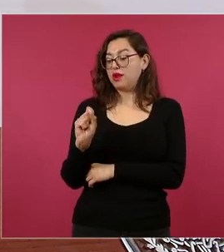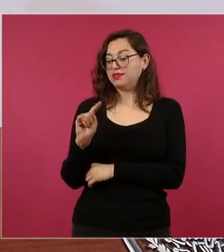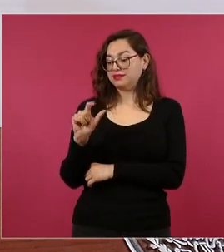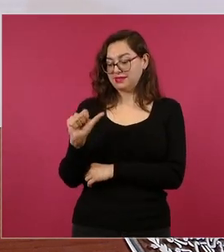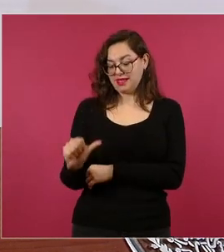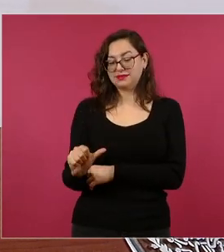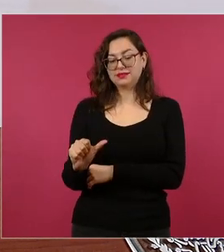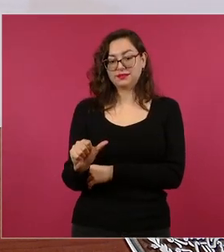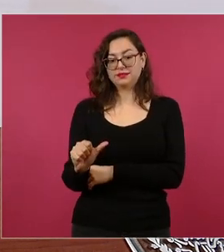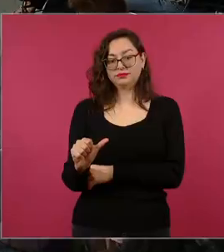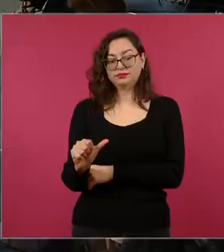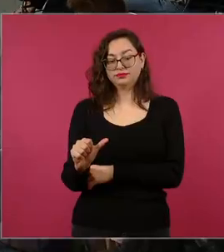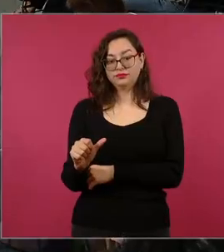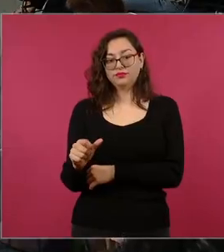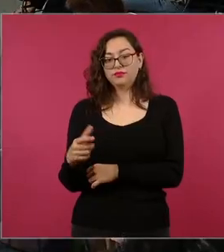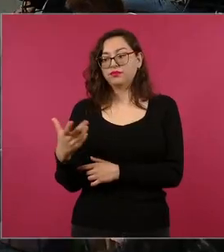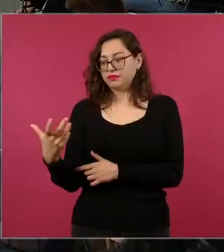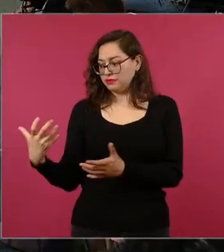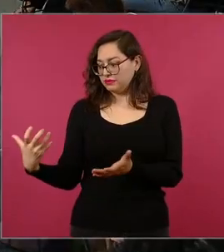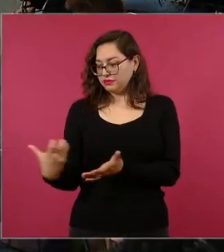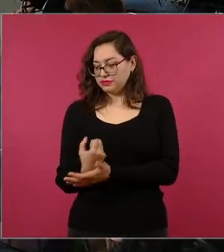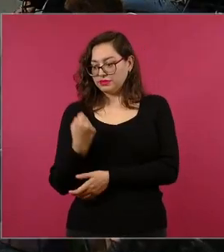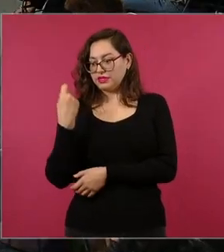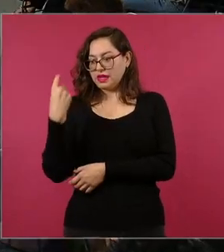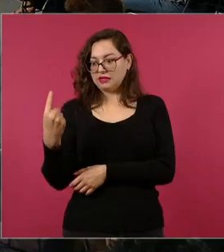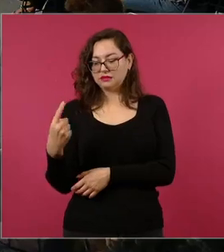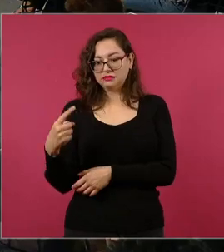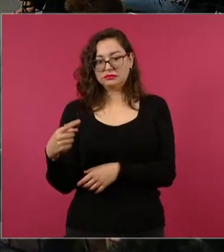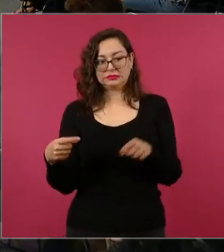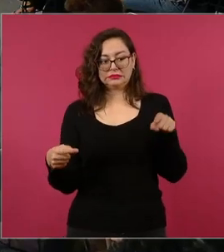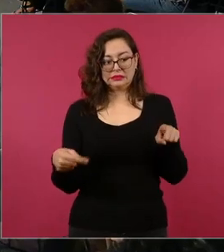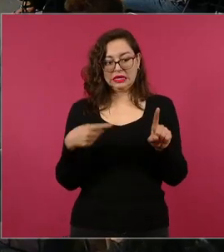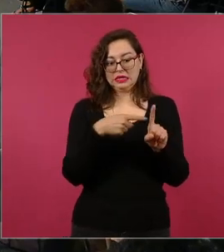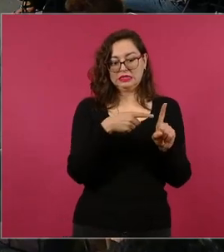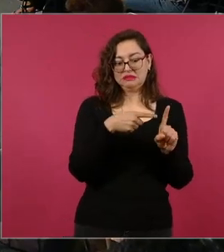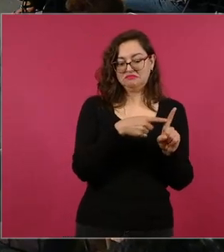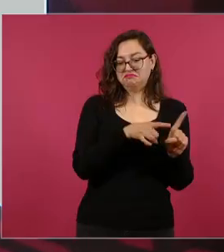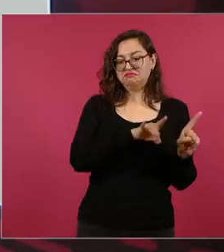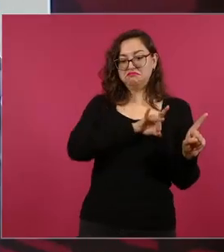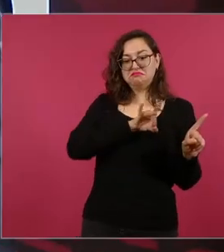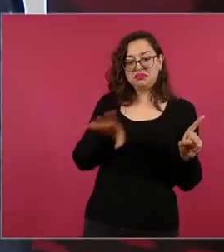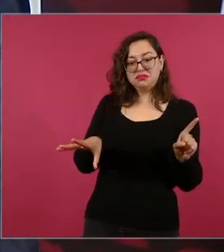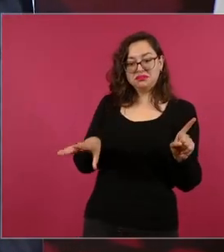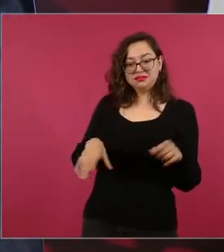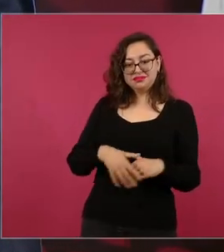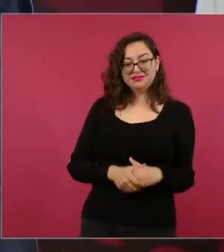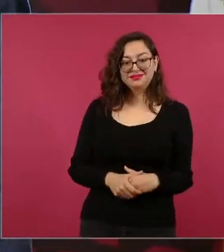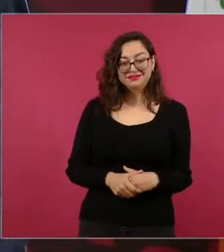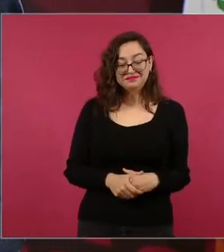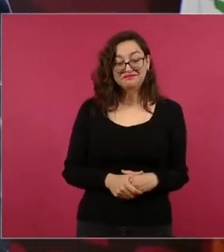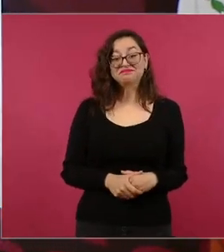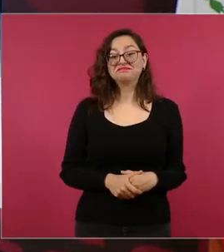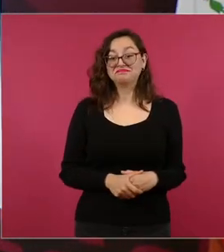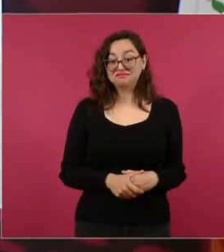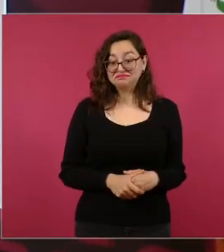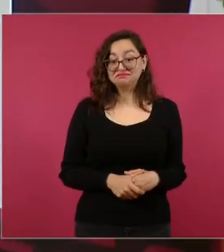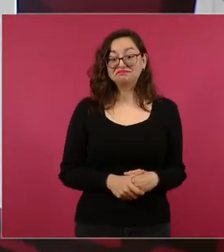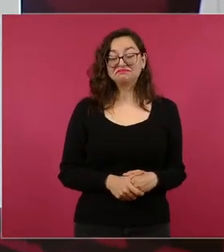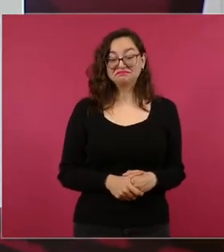como candidato independiente, le gana a su partido en su región